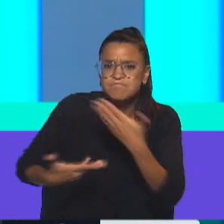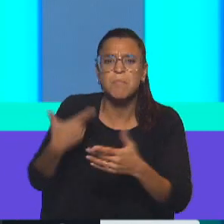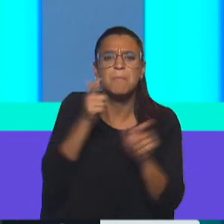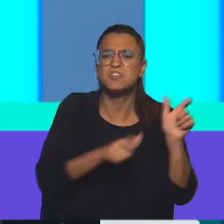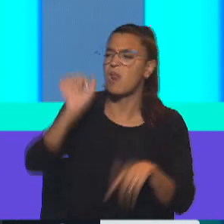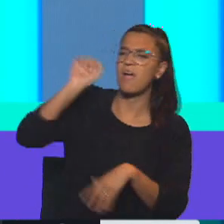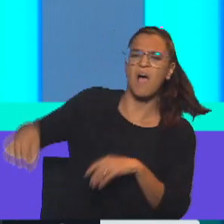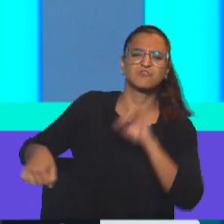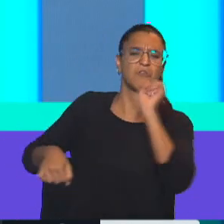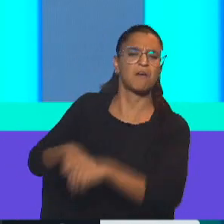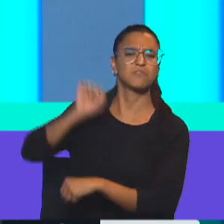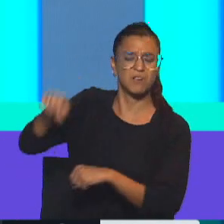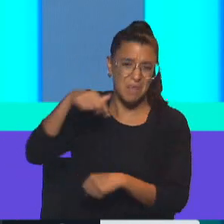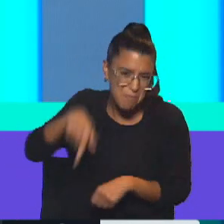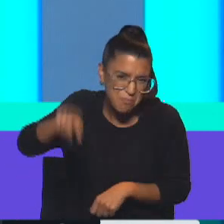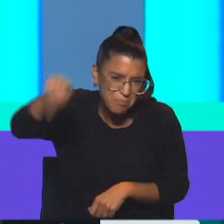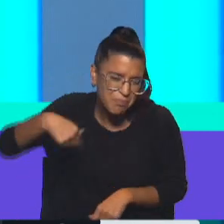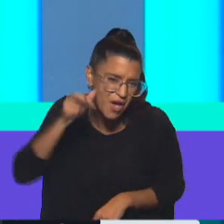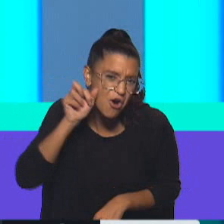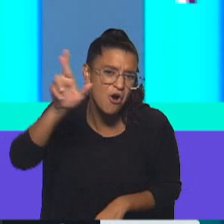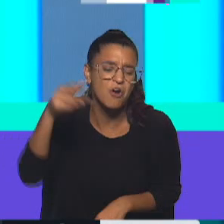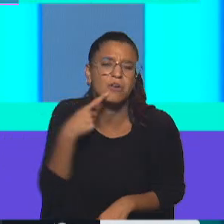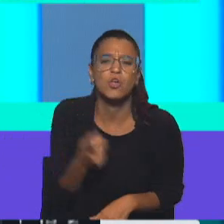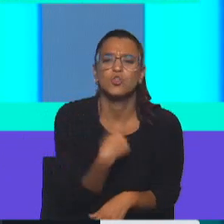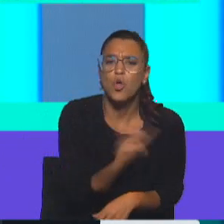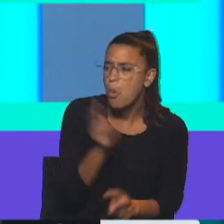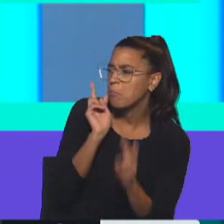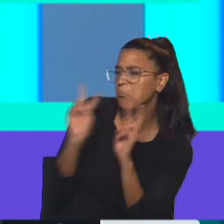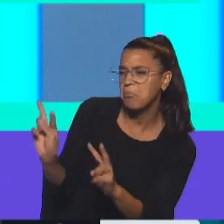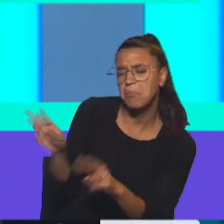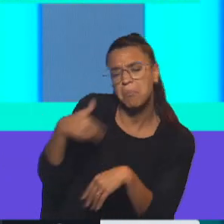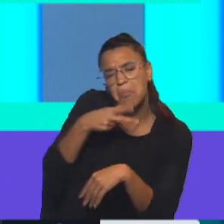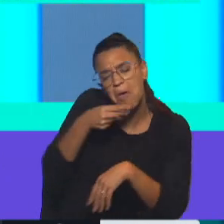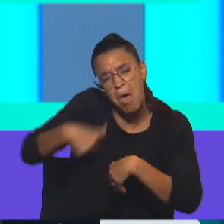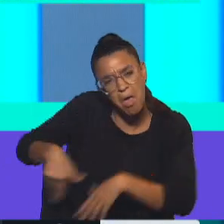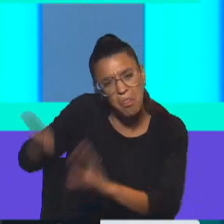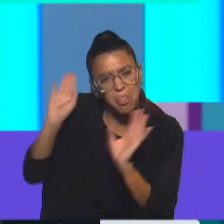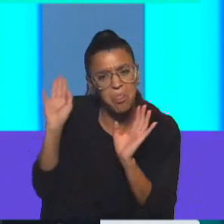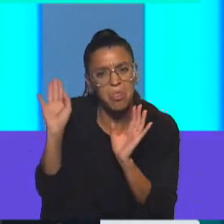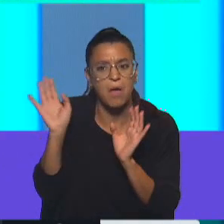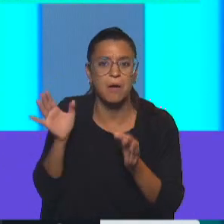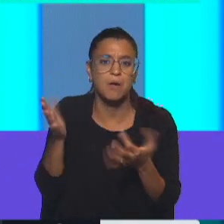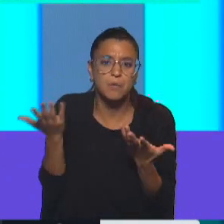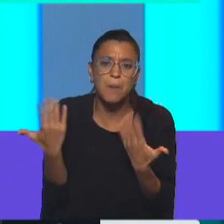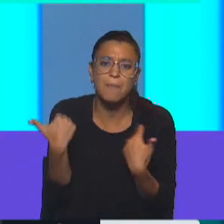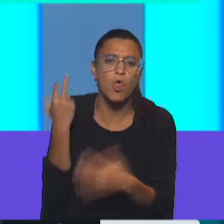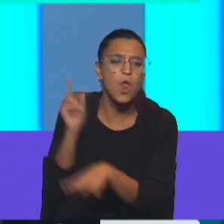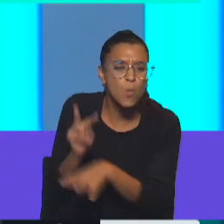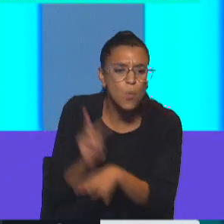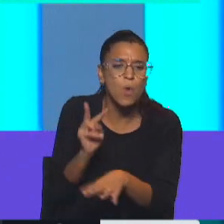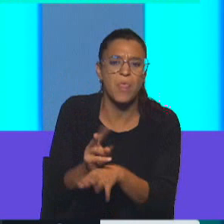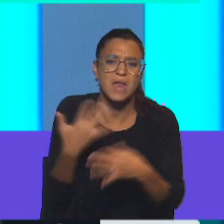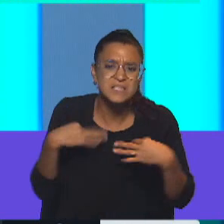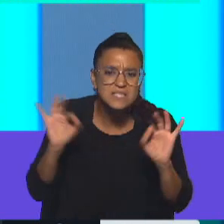La indiferencia fue esto que permitió que todos miraran, que nadie hiciera nada sustancial para proteger, para